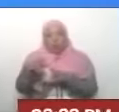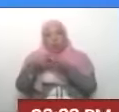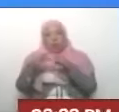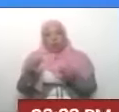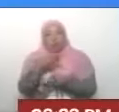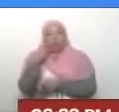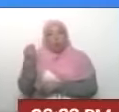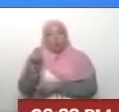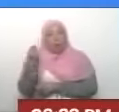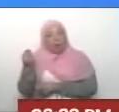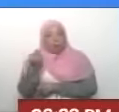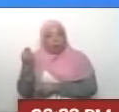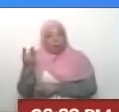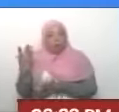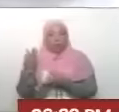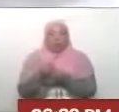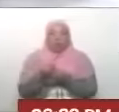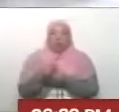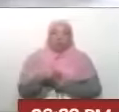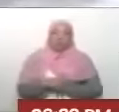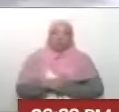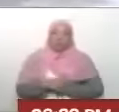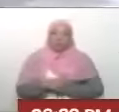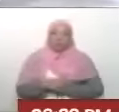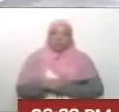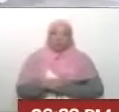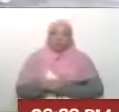esa juventud acumulada.